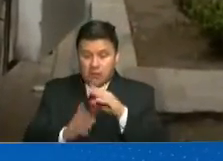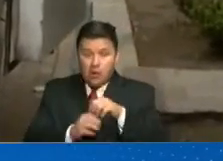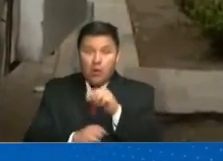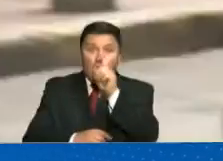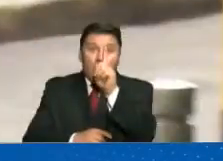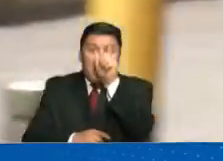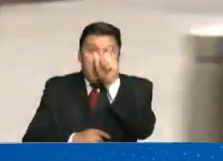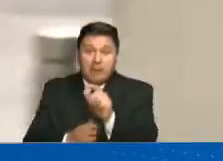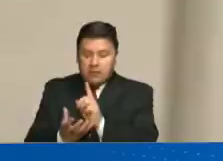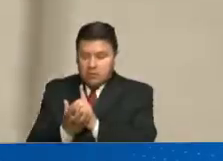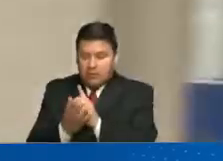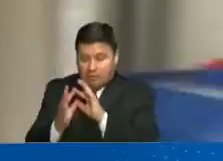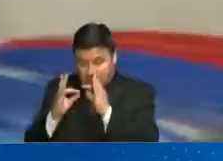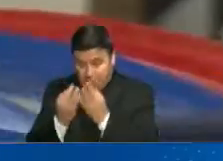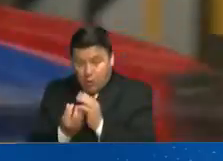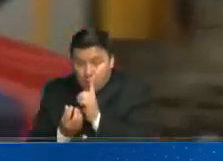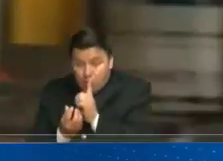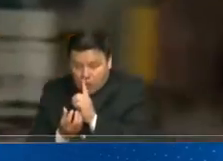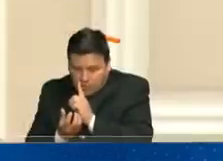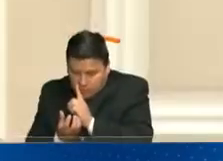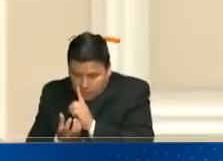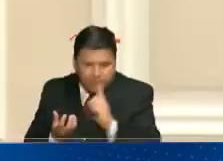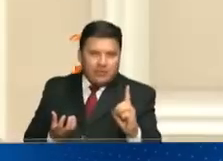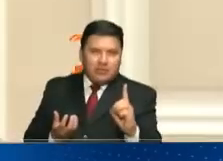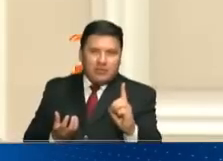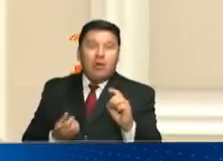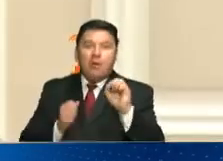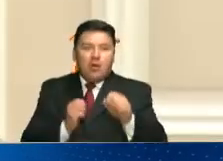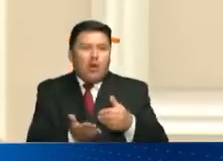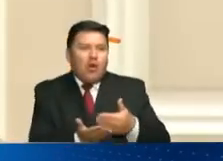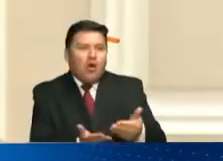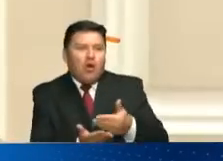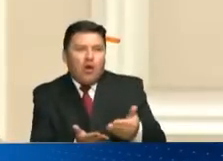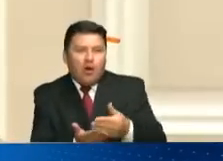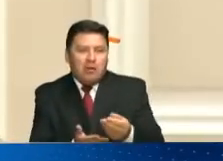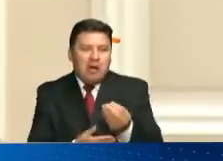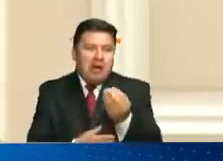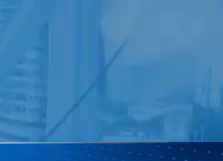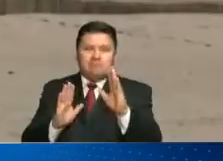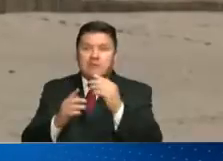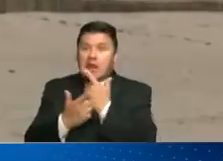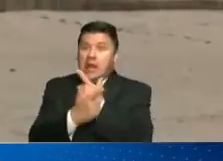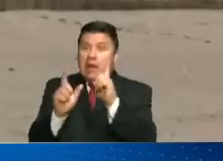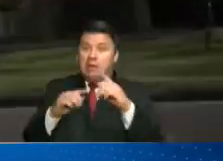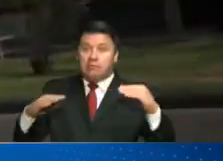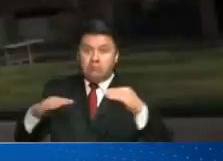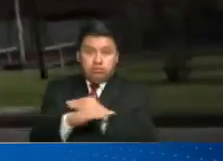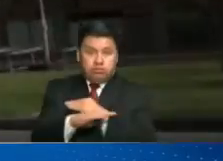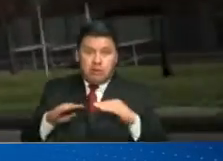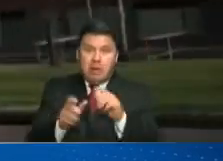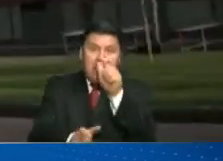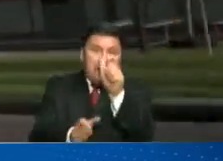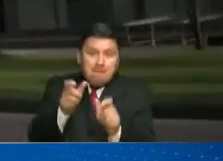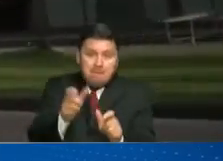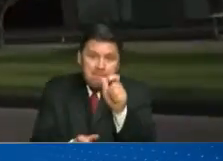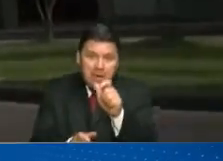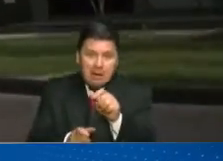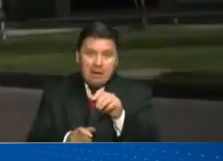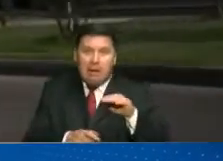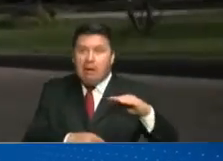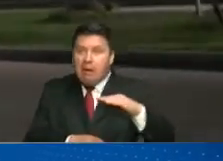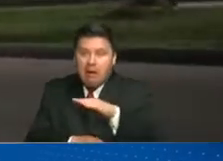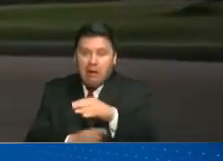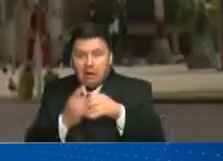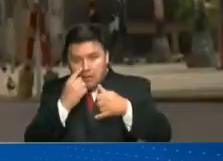en la recuperación de la vida productiva en el país serán liberados los sectores de construcción y de manufacturas bajo rigurosos criterios